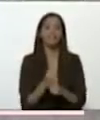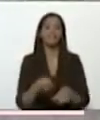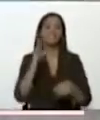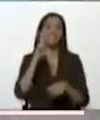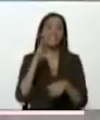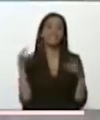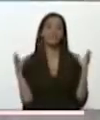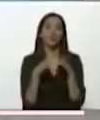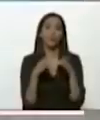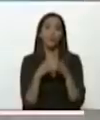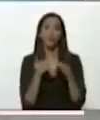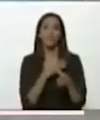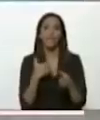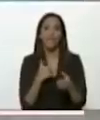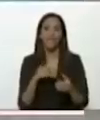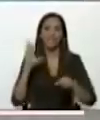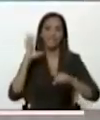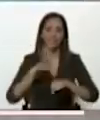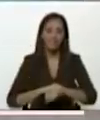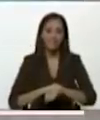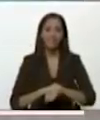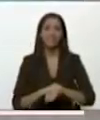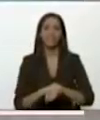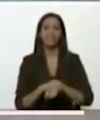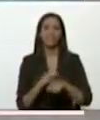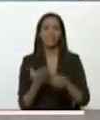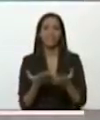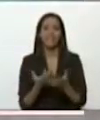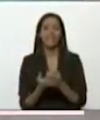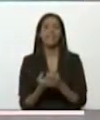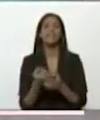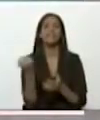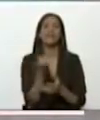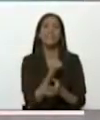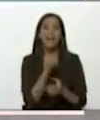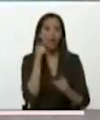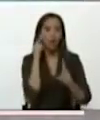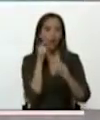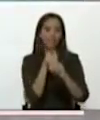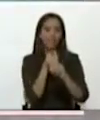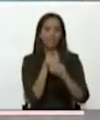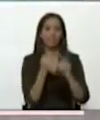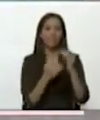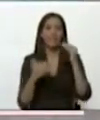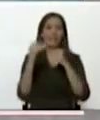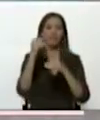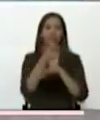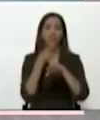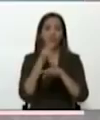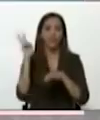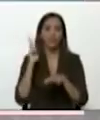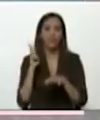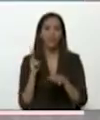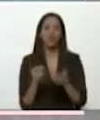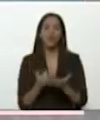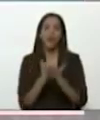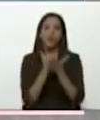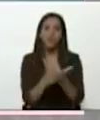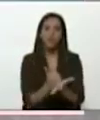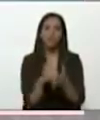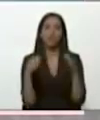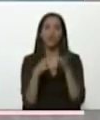grupos pretendían capturar y matar, así lo dijo, a objetivos del alto gobierno venezolano con la colaboración de